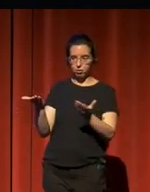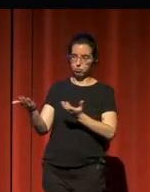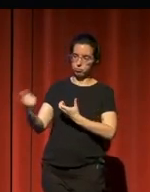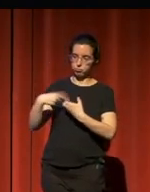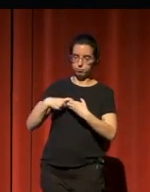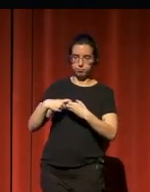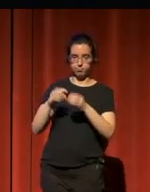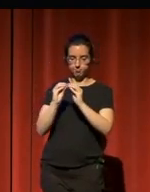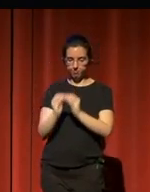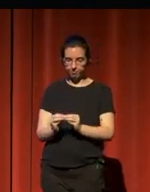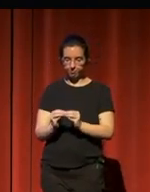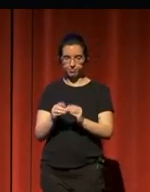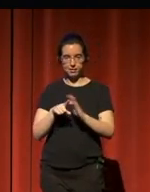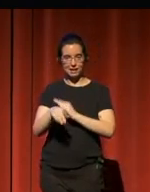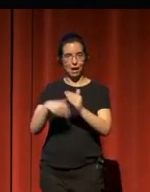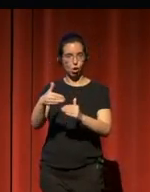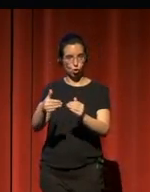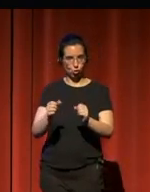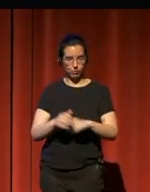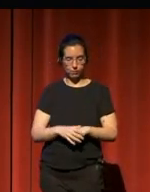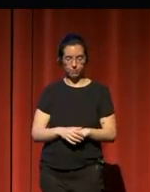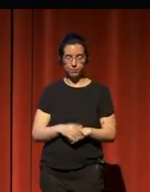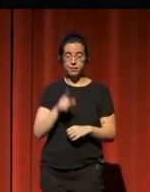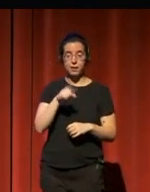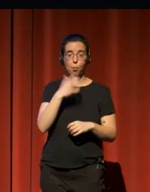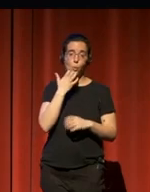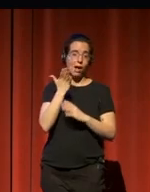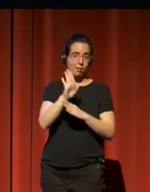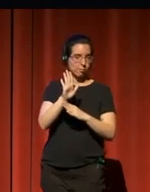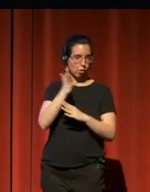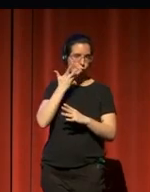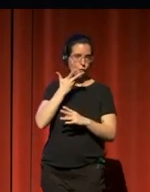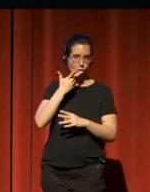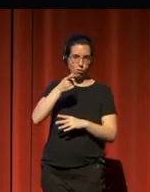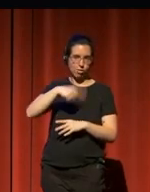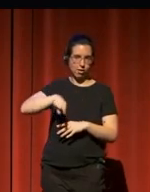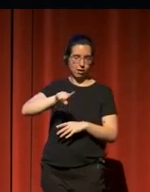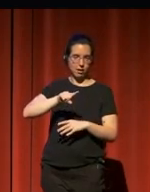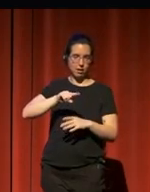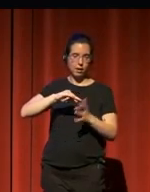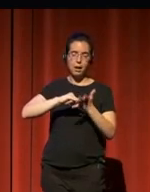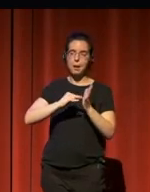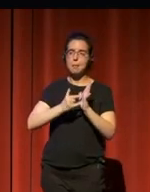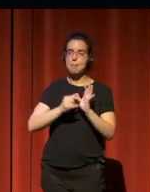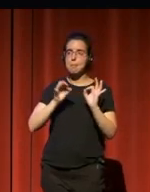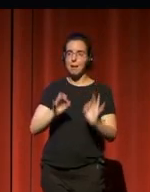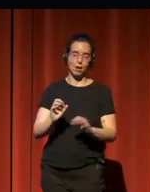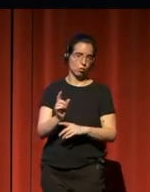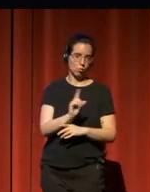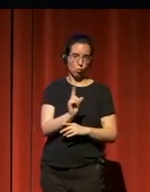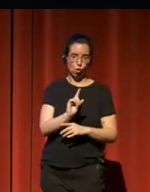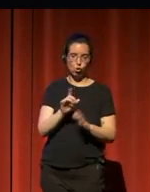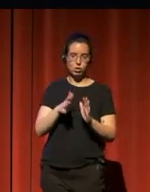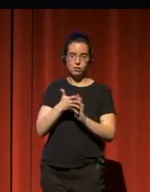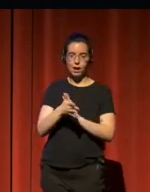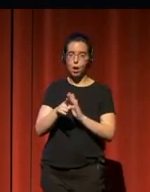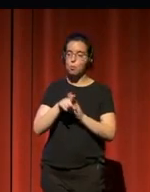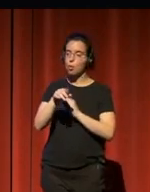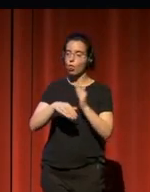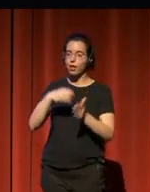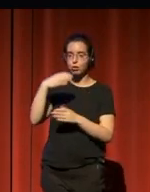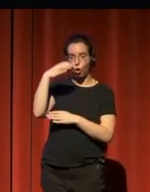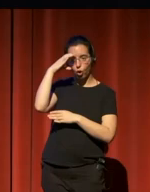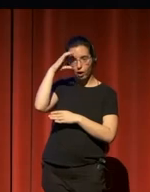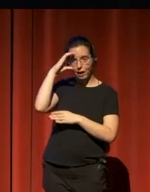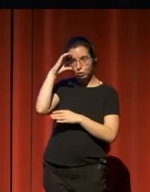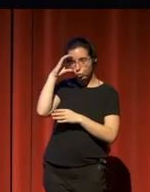mismos también un ejemplo bastante conocido Quizá no de un plan en Sí pero sí de un proceso de escucha Y de mejora de la